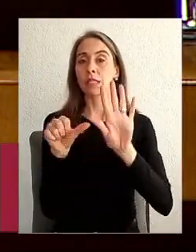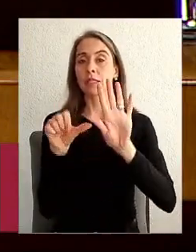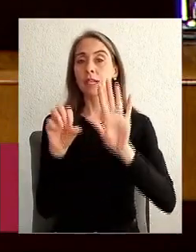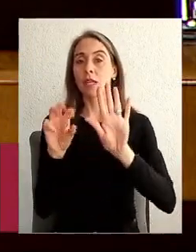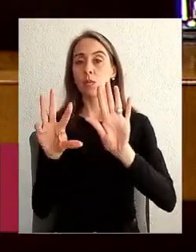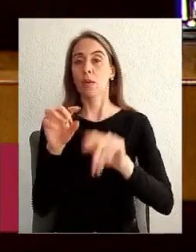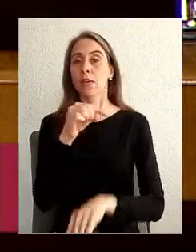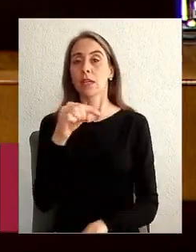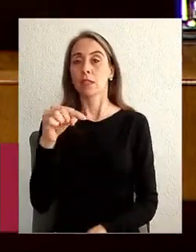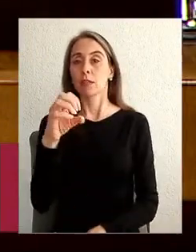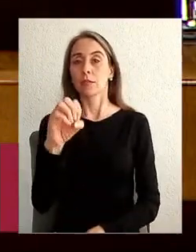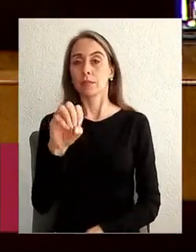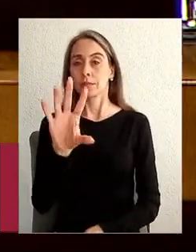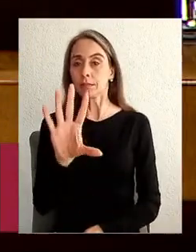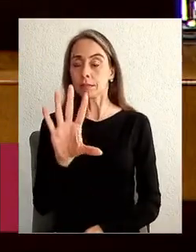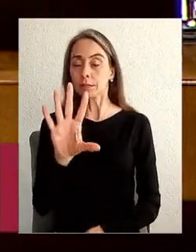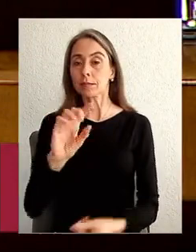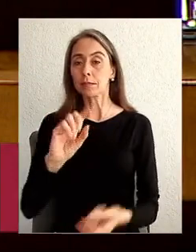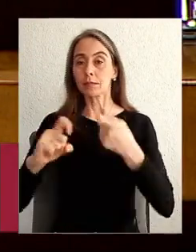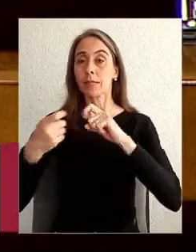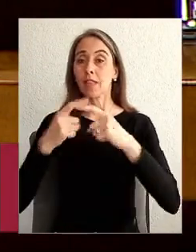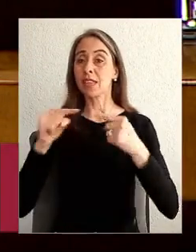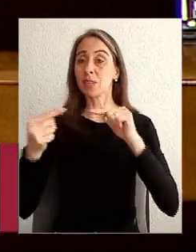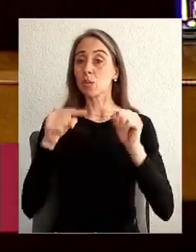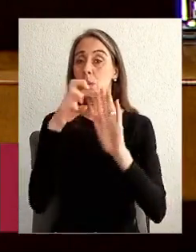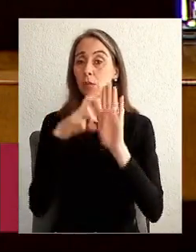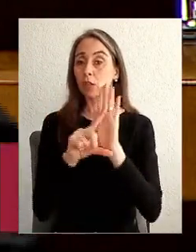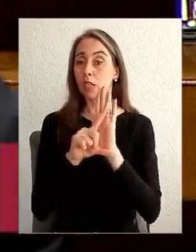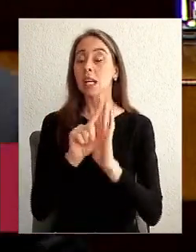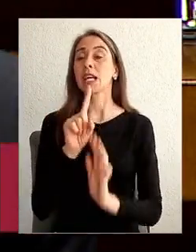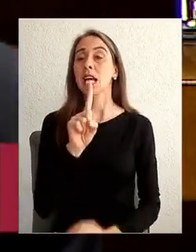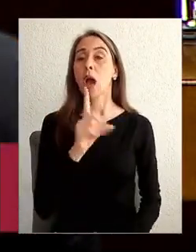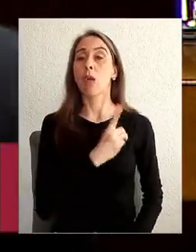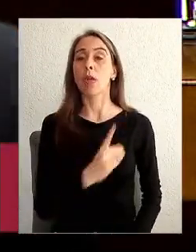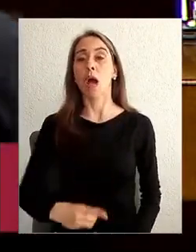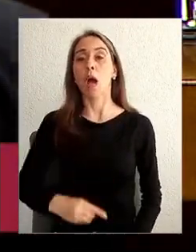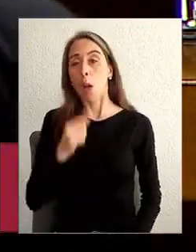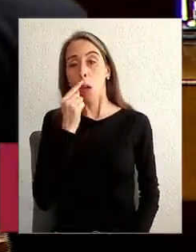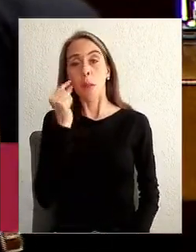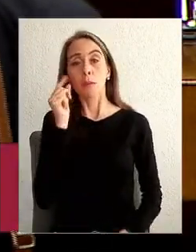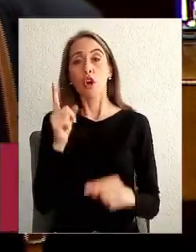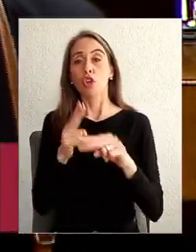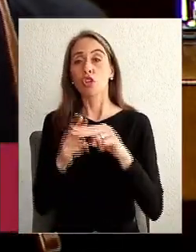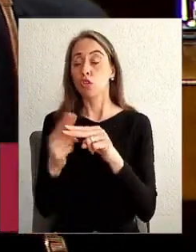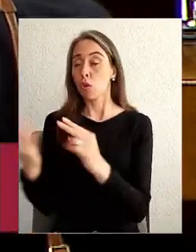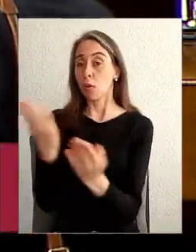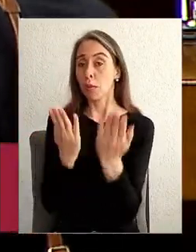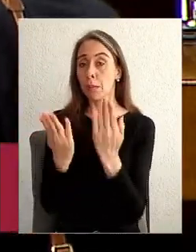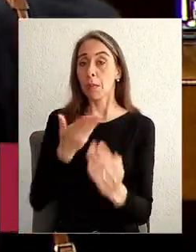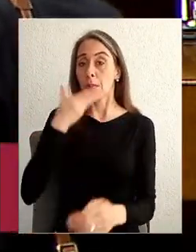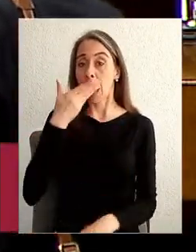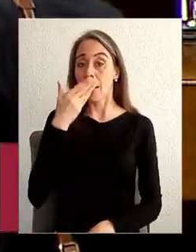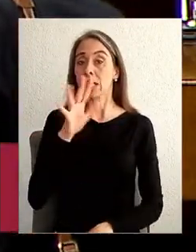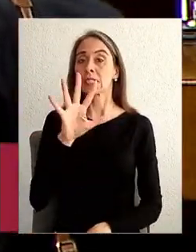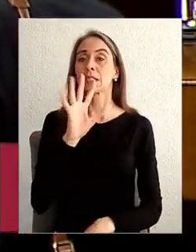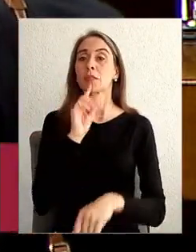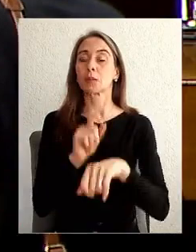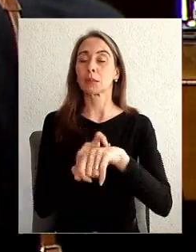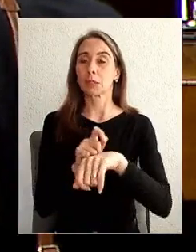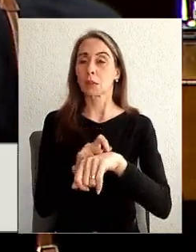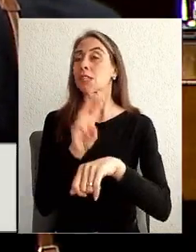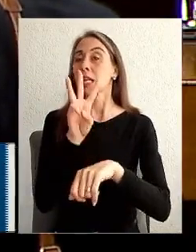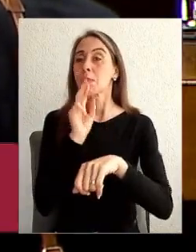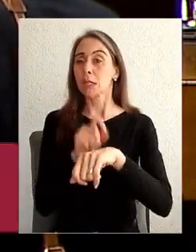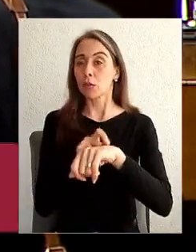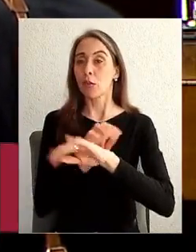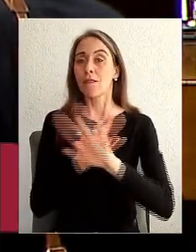14.609-05. Para la discusión de este proyecto se otorgarán 3 minutos a cada diputado o diputado que se inscriba para hacer uso de la palabra. La votación de esta iniciativa se realizará una vez concluido el tiempo del orden